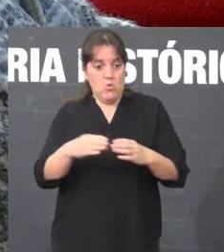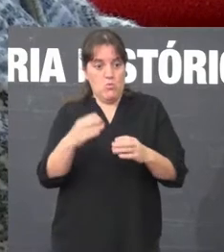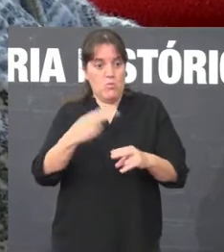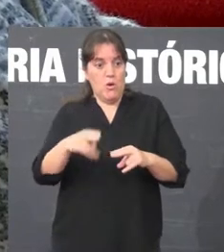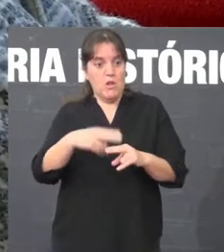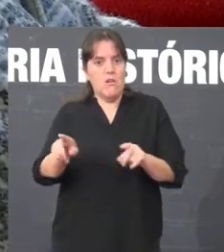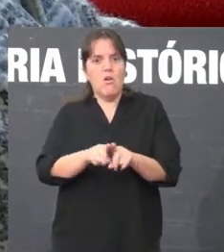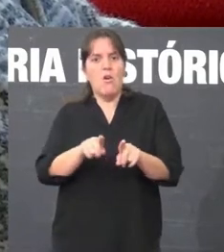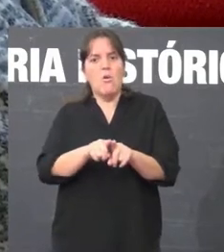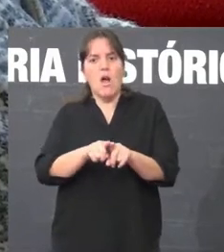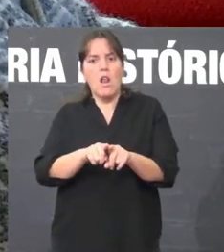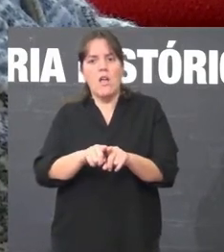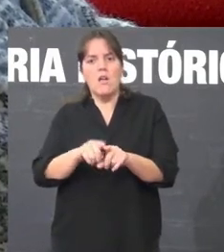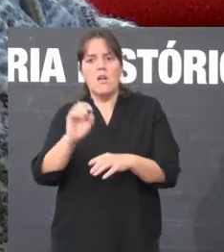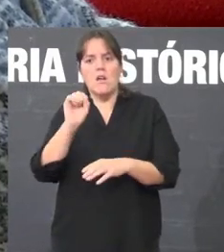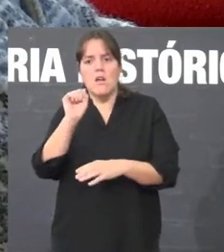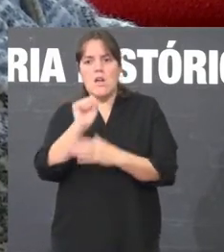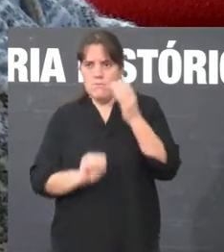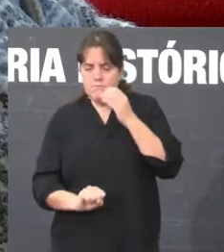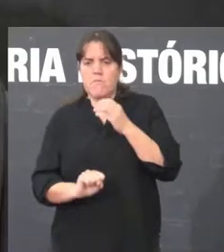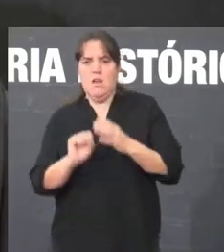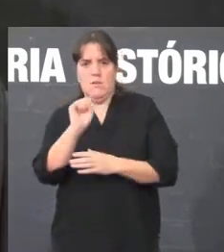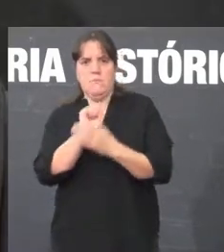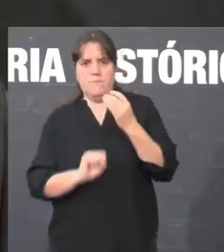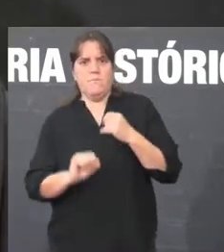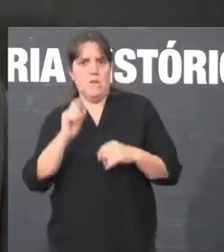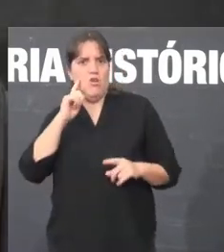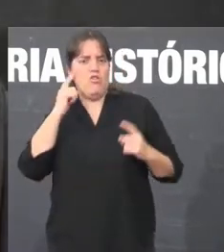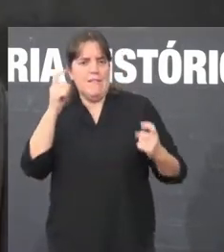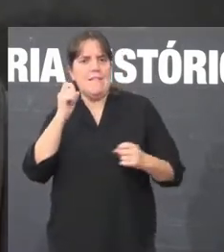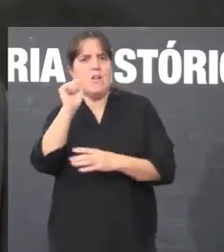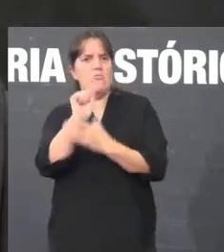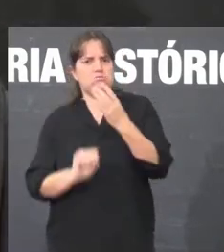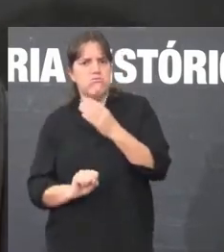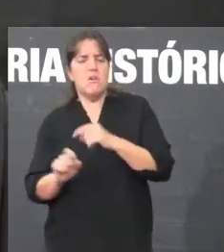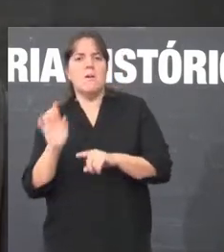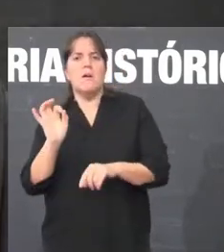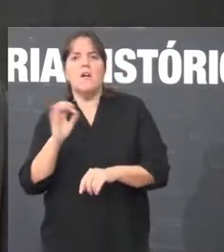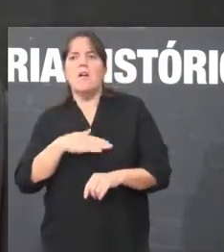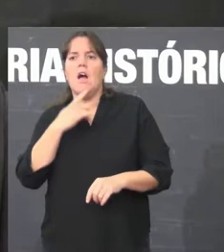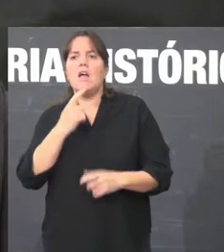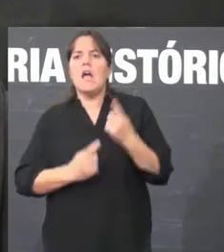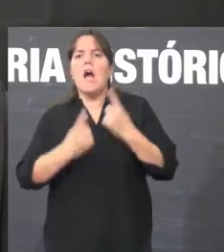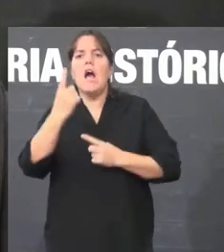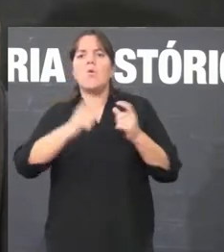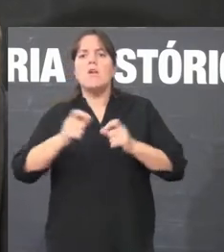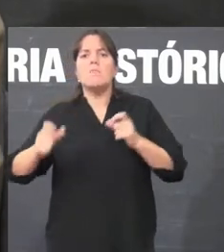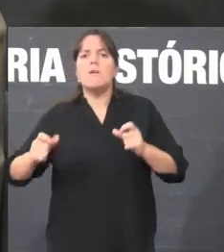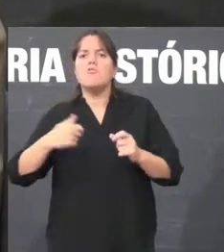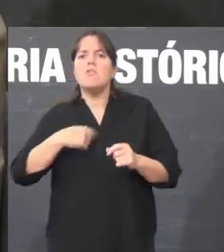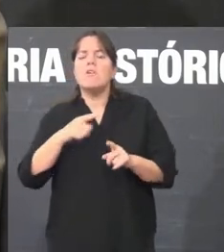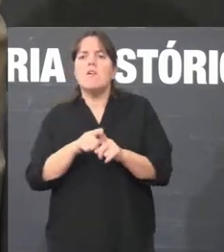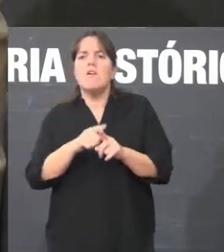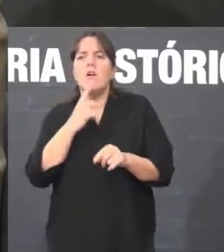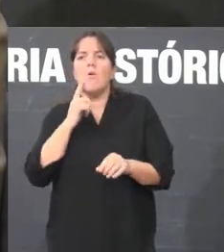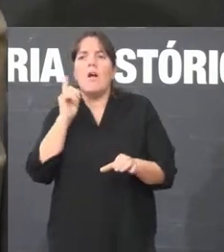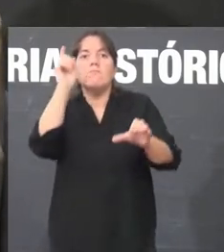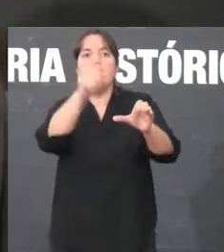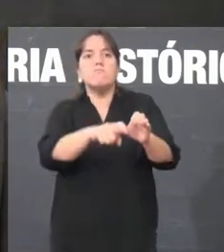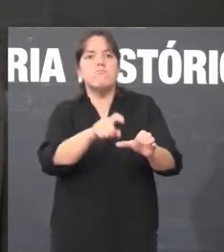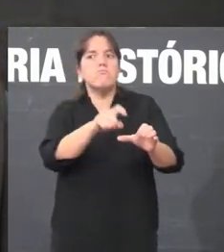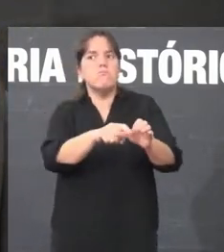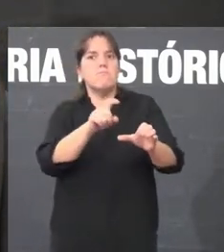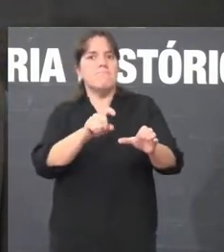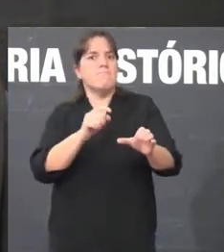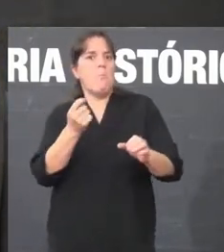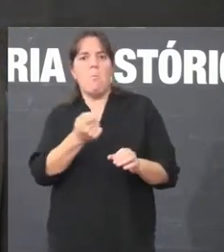que teñamos medo a defender os nosos proxectos políticos e que poucas persoas ou cada vez menos persoas poidan sumarse a eses proxectos que